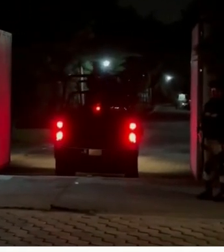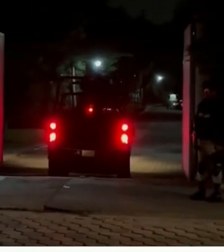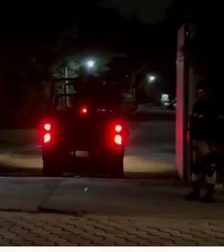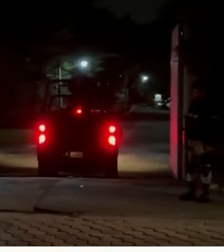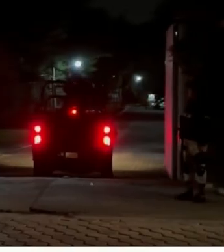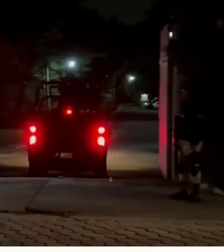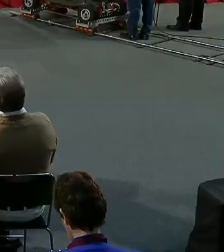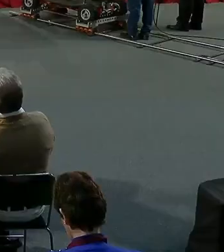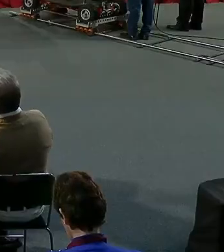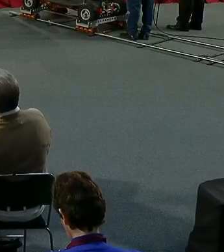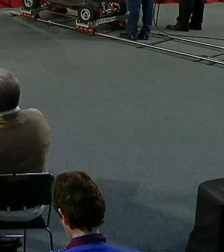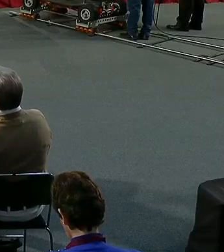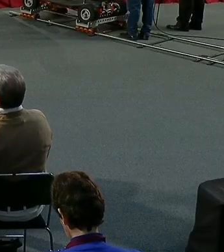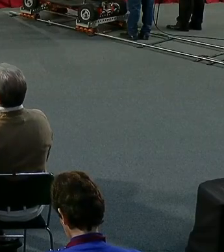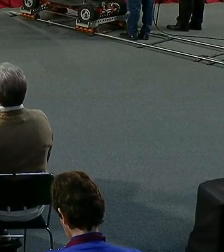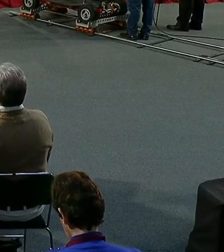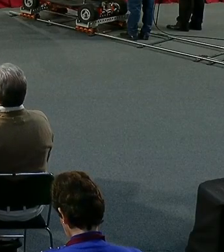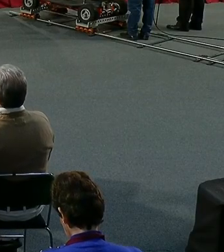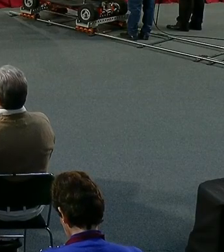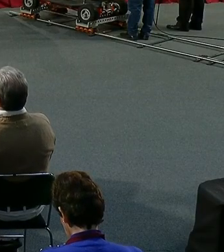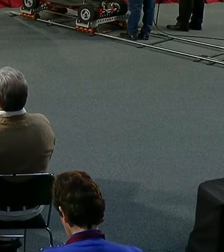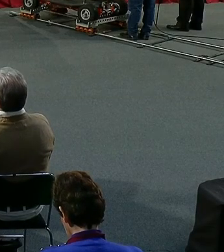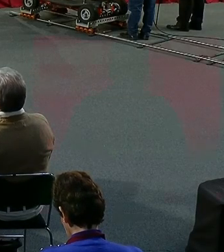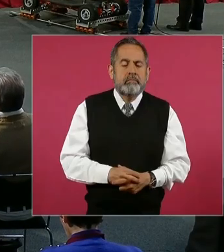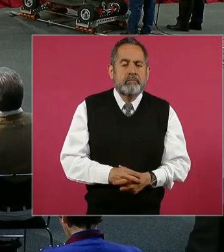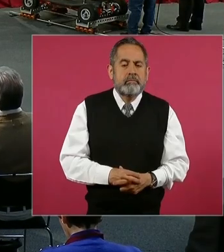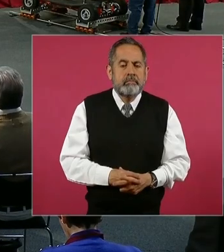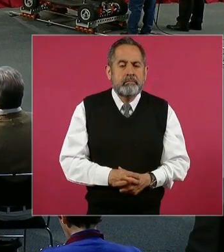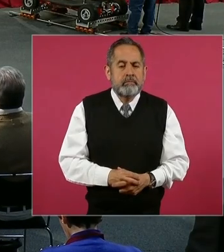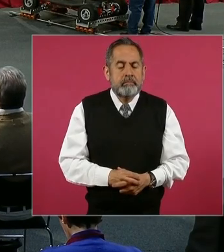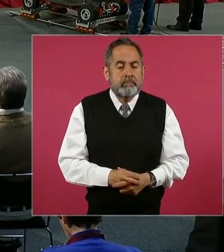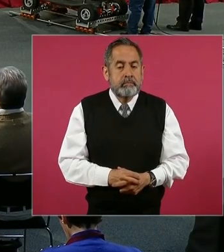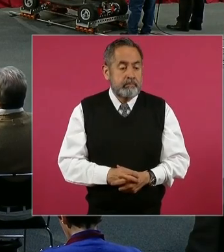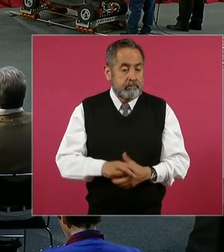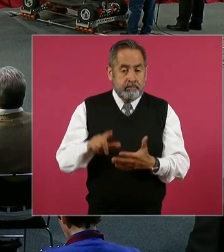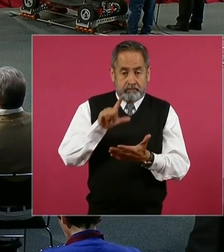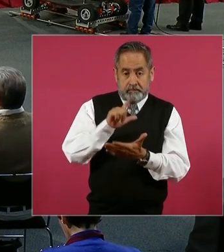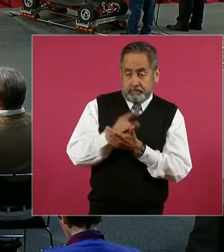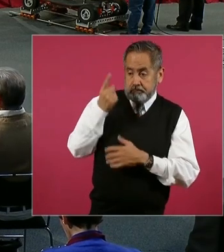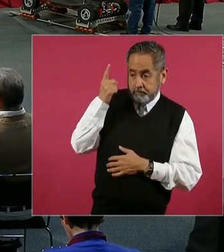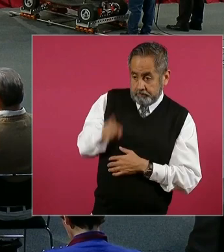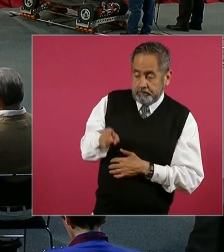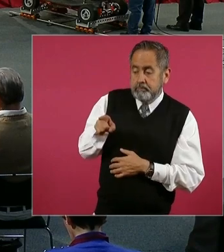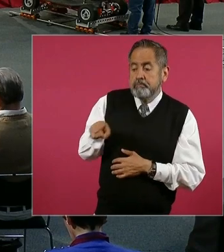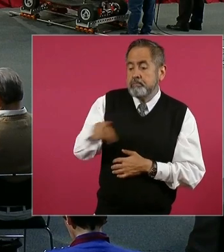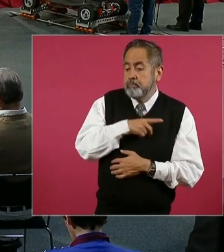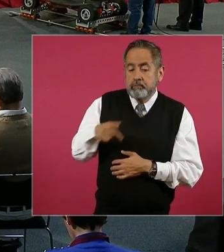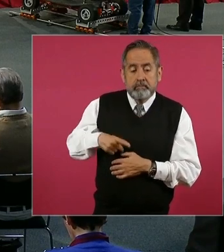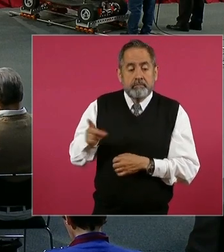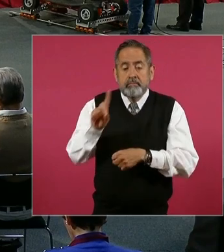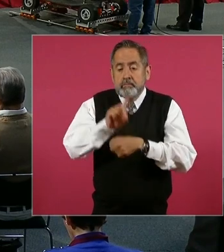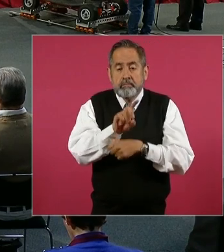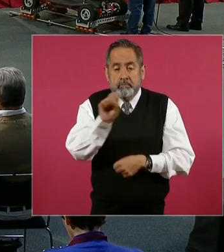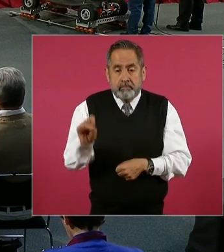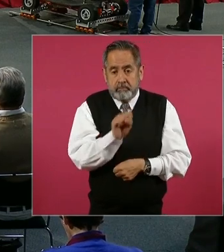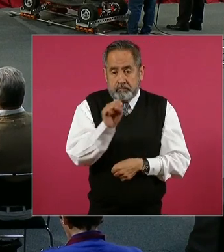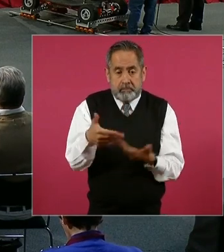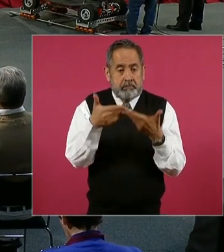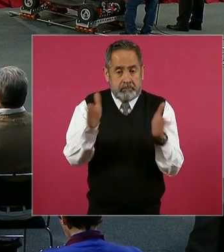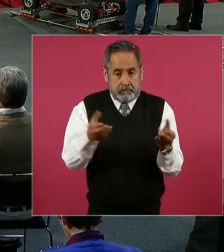instrucción era dejarlo en libertad desde desde el